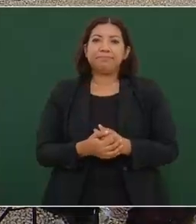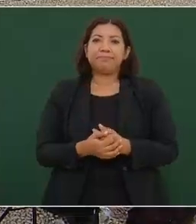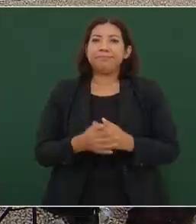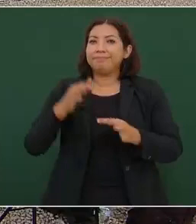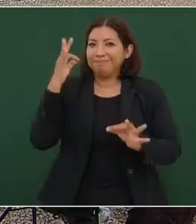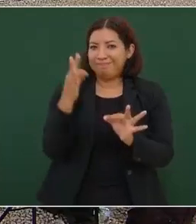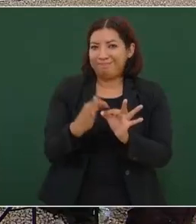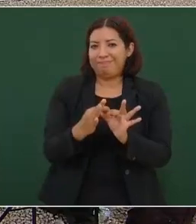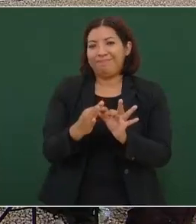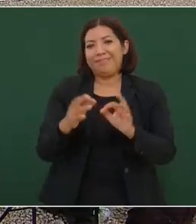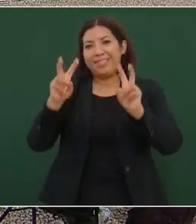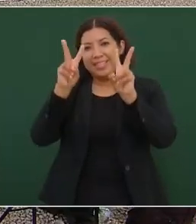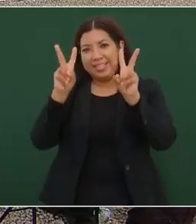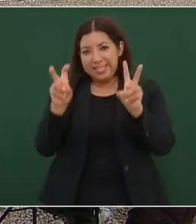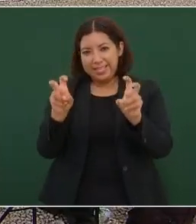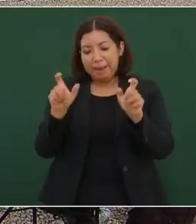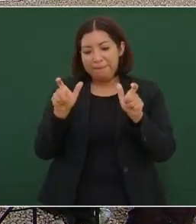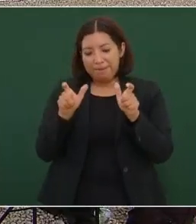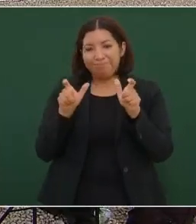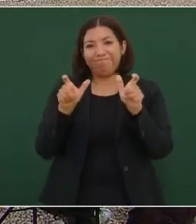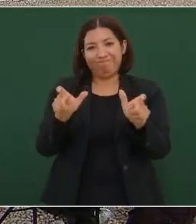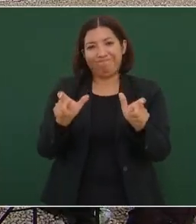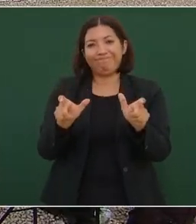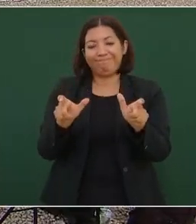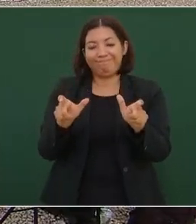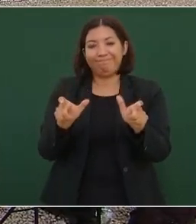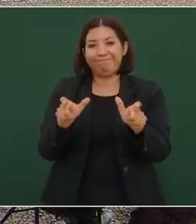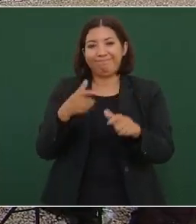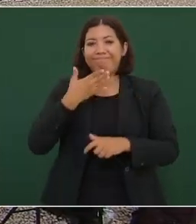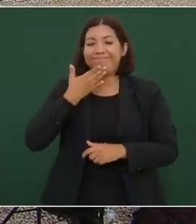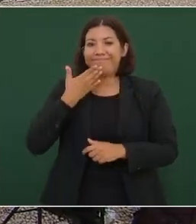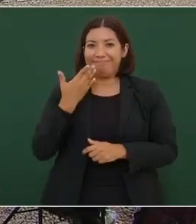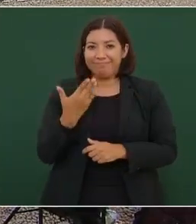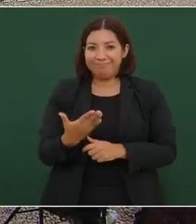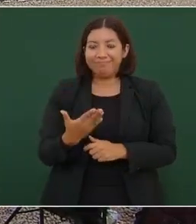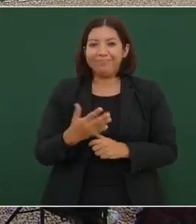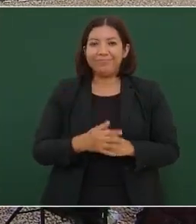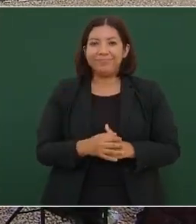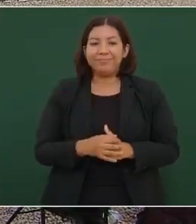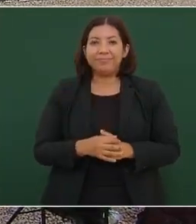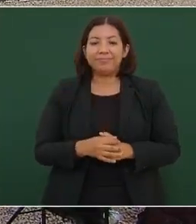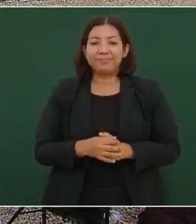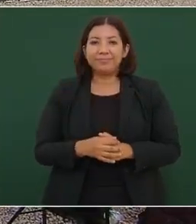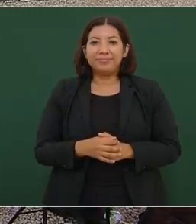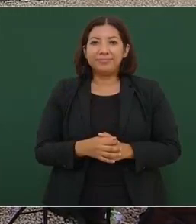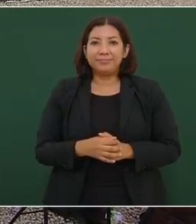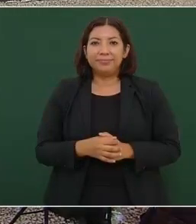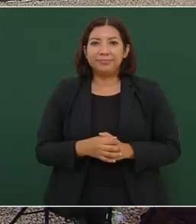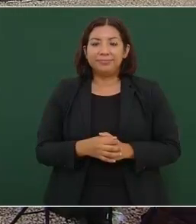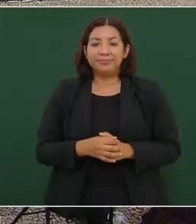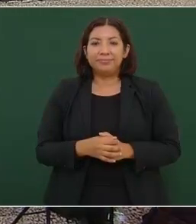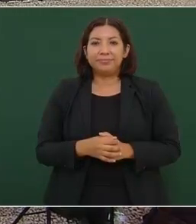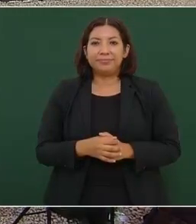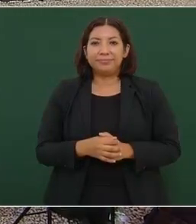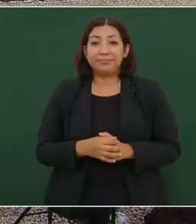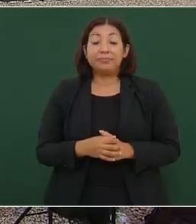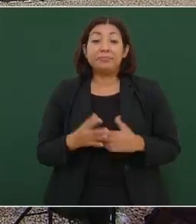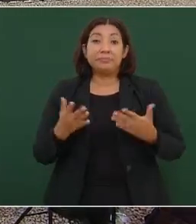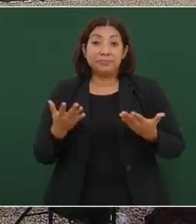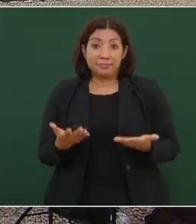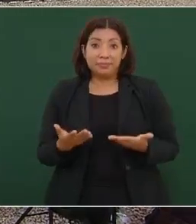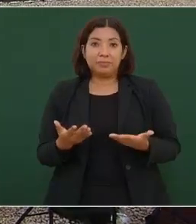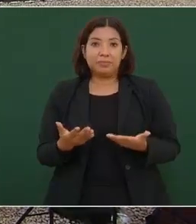seguridad que se planeó para darle esa condición de un